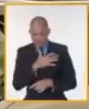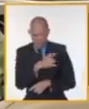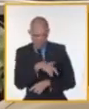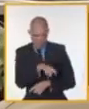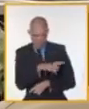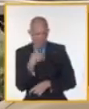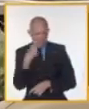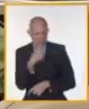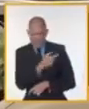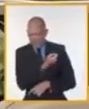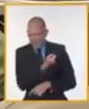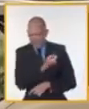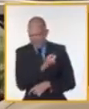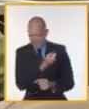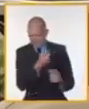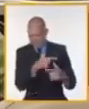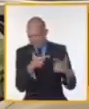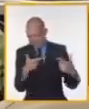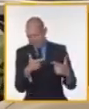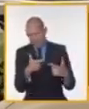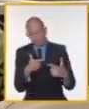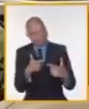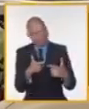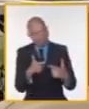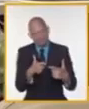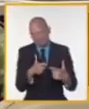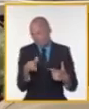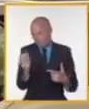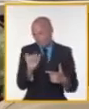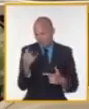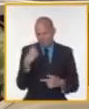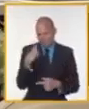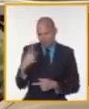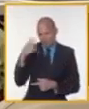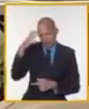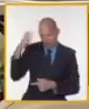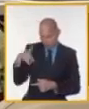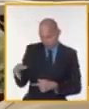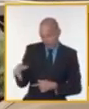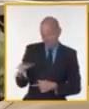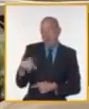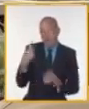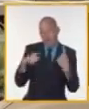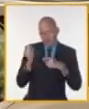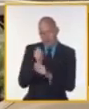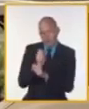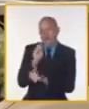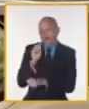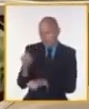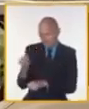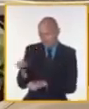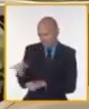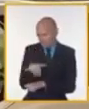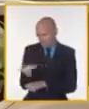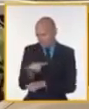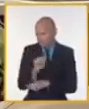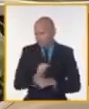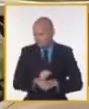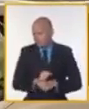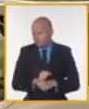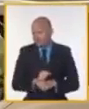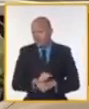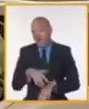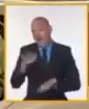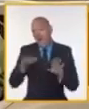que reforzar la obligación de hacer en las instituciones. Usted administra un local que concentra trabajadores por cuenta propia, la violación que ocurre